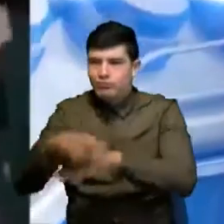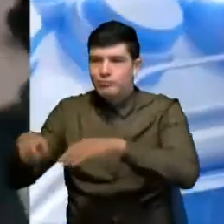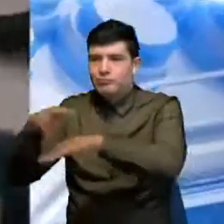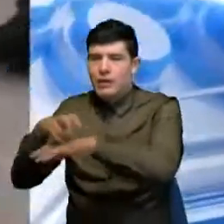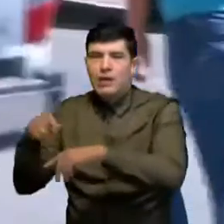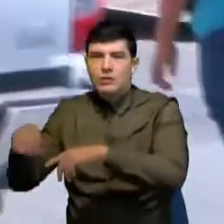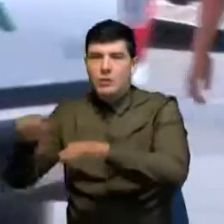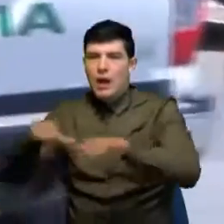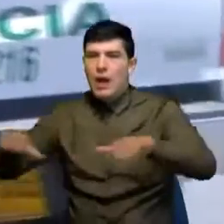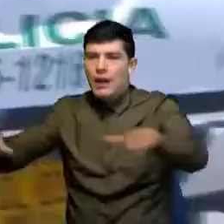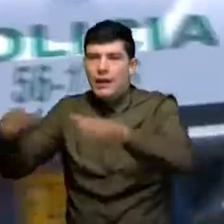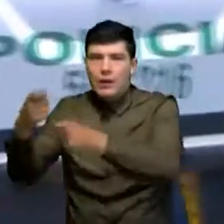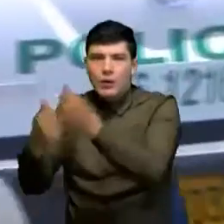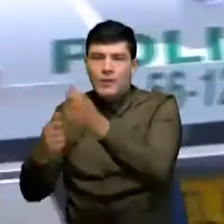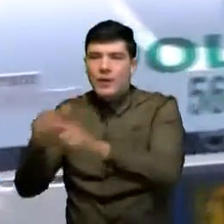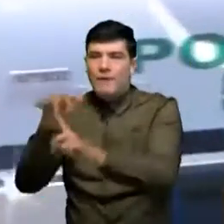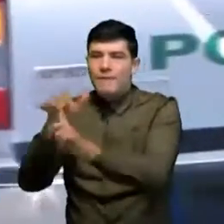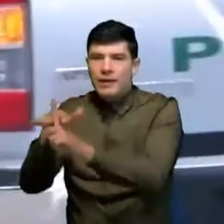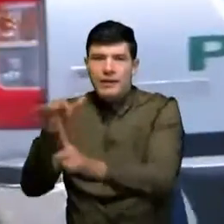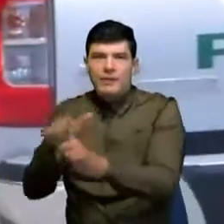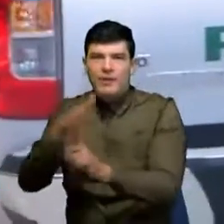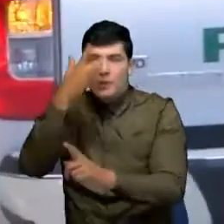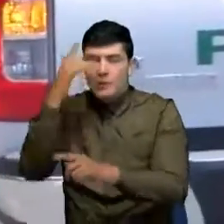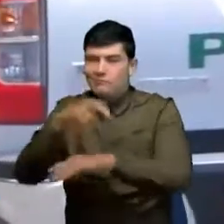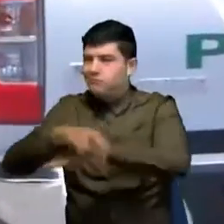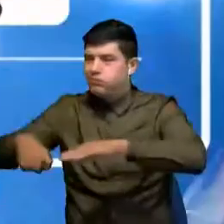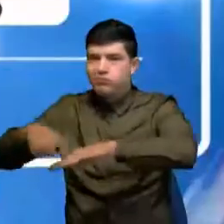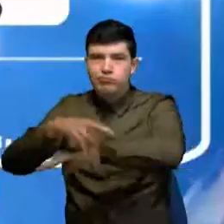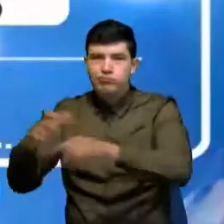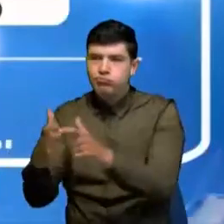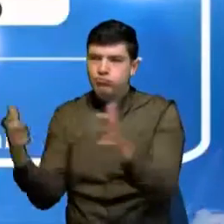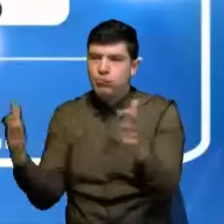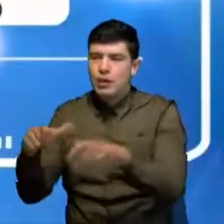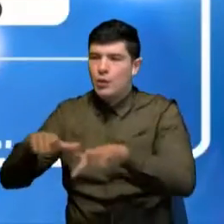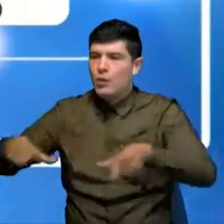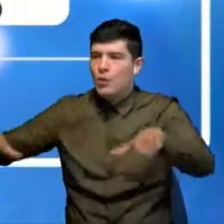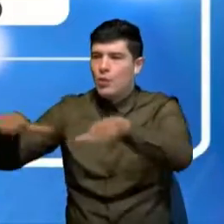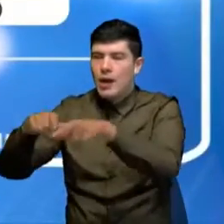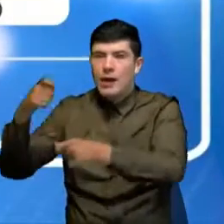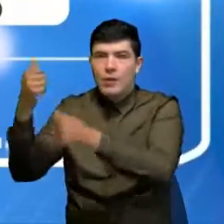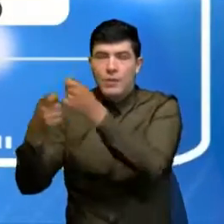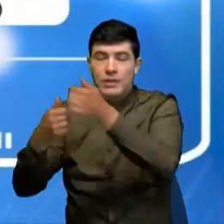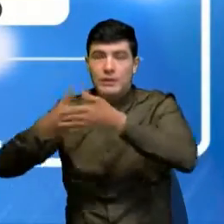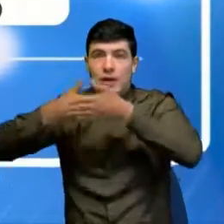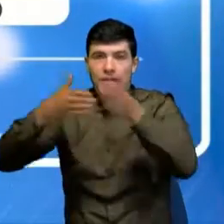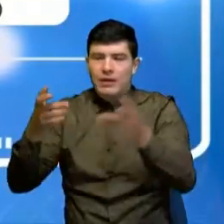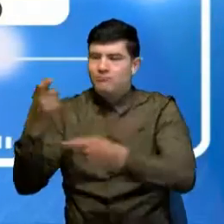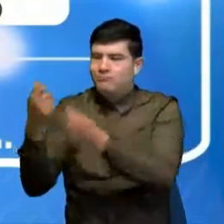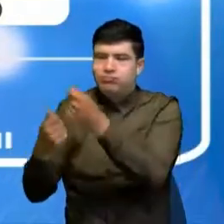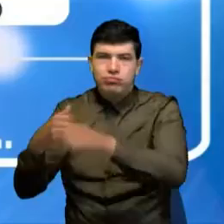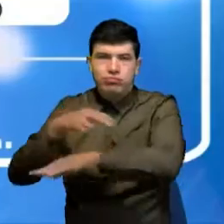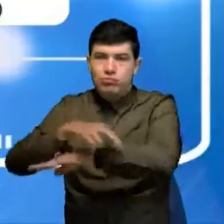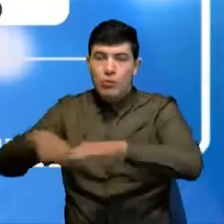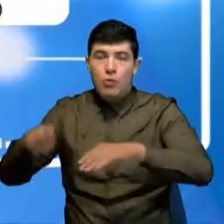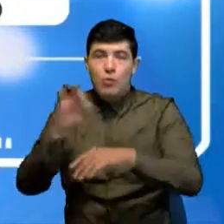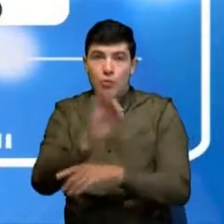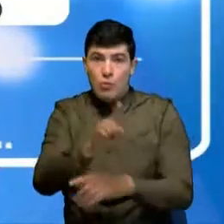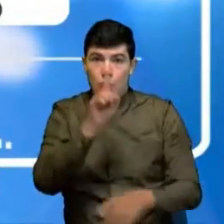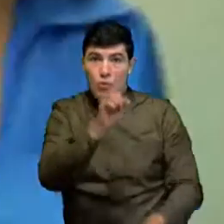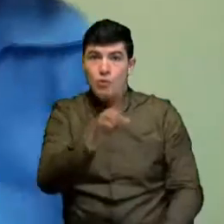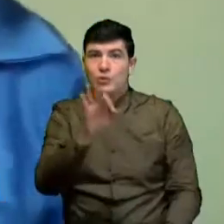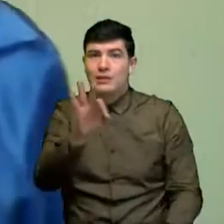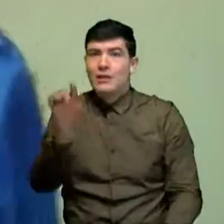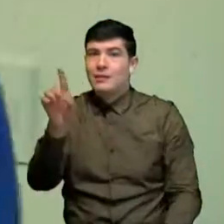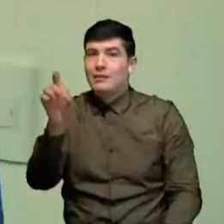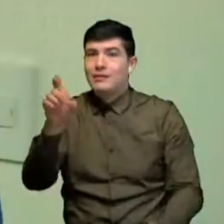porque tenemos aumento en robo en establecimientos de comercio, aumentando al